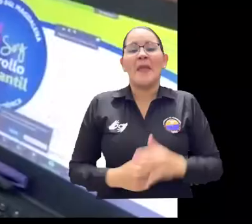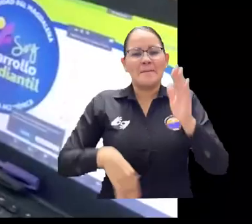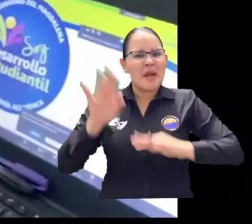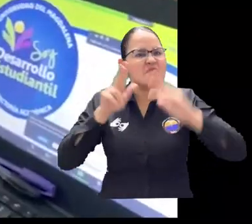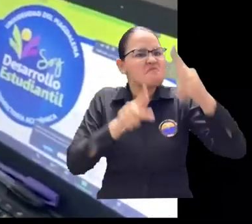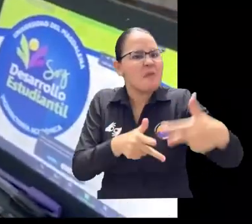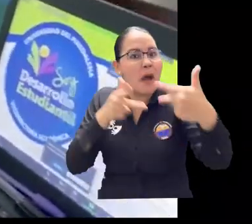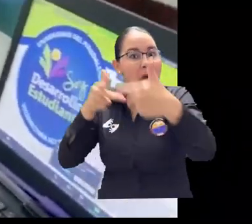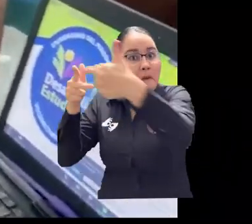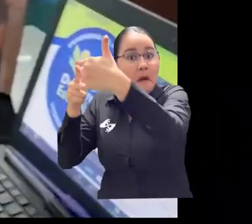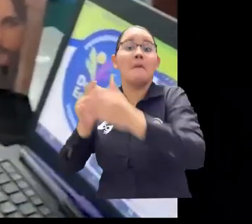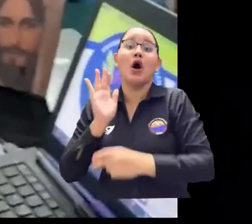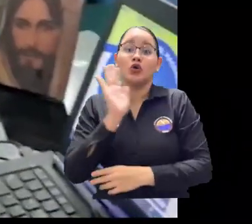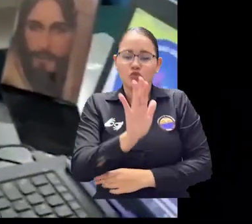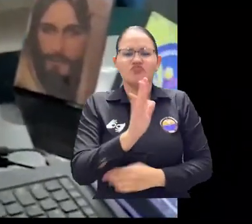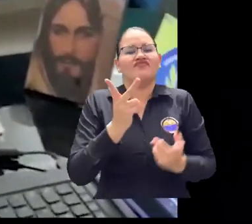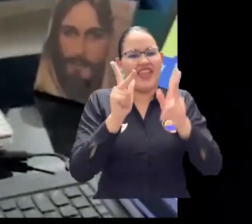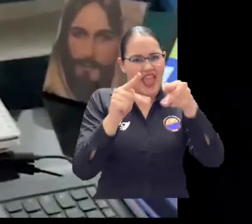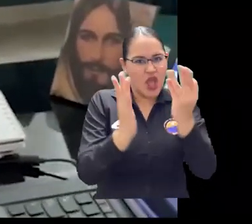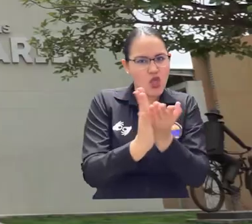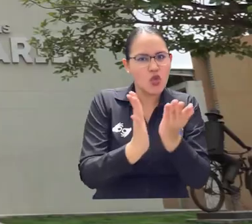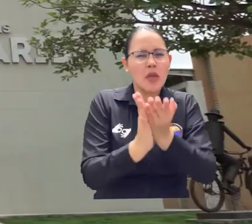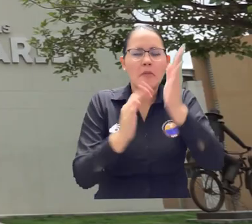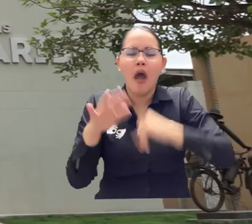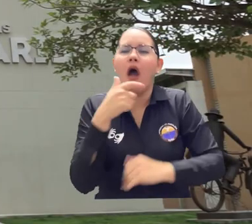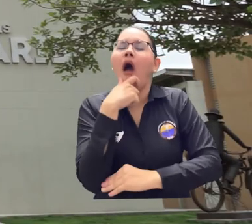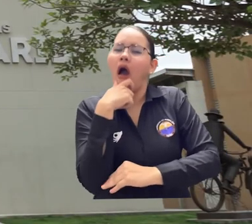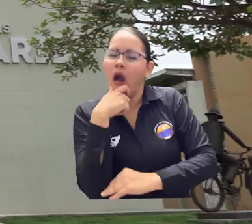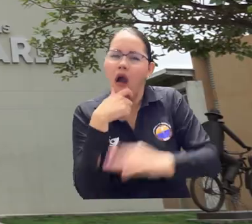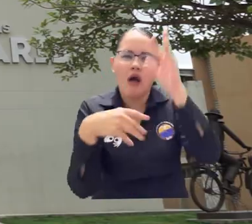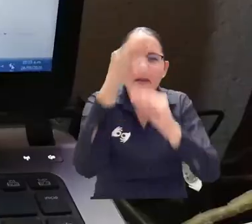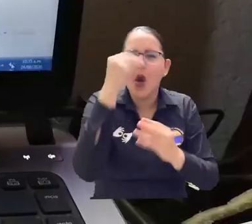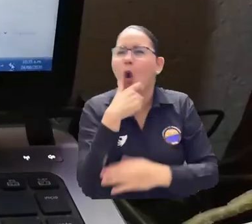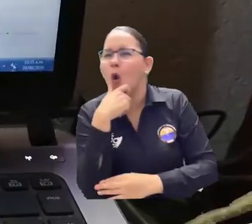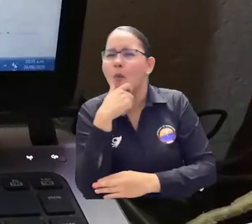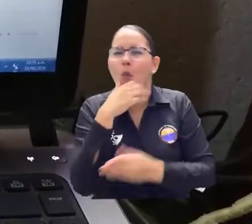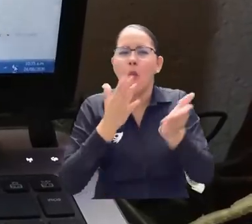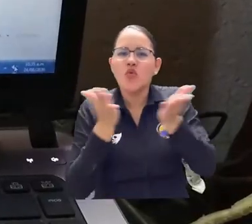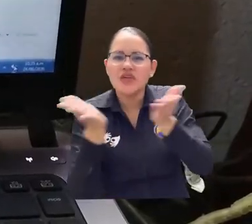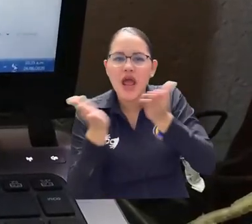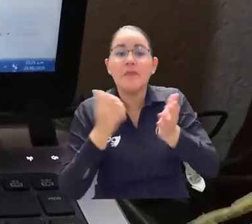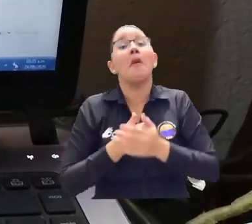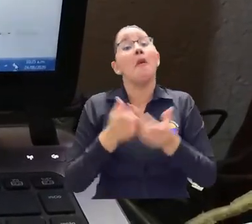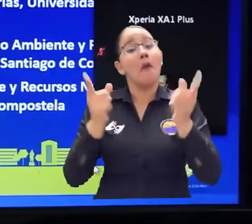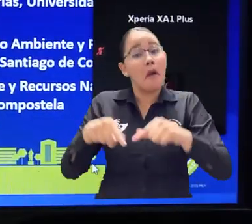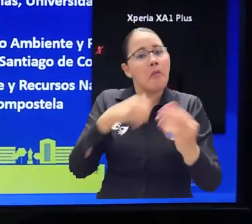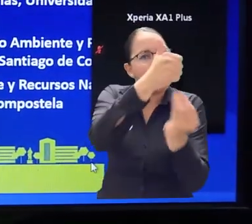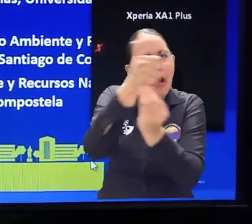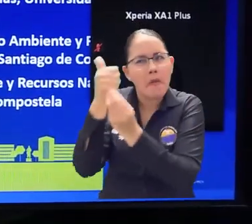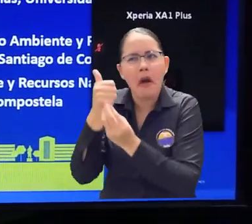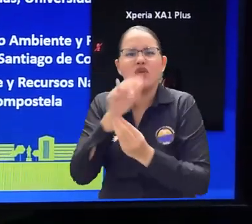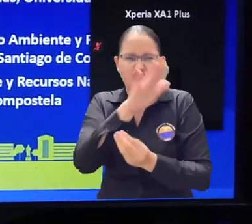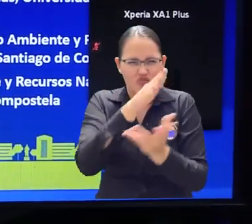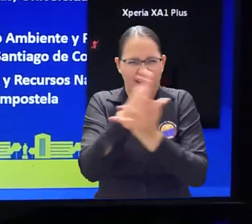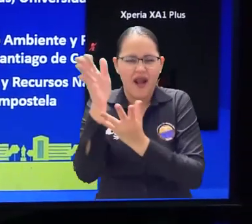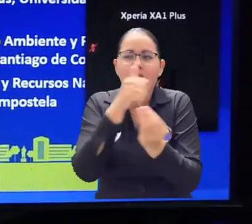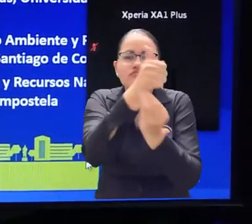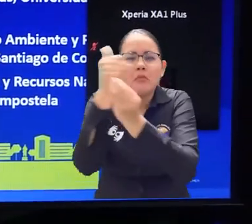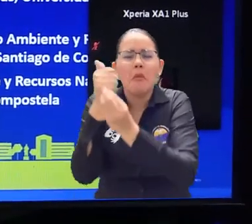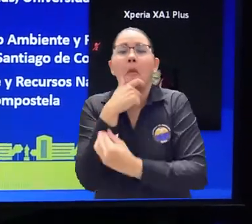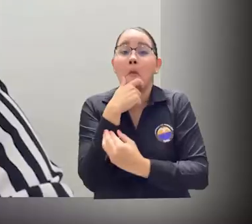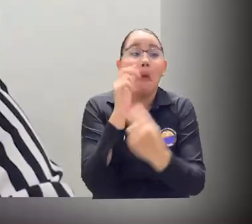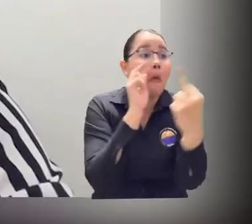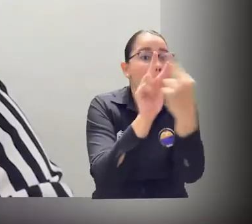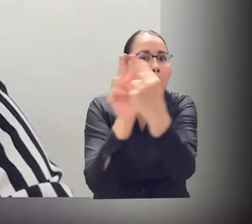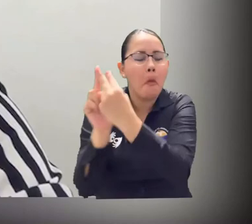la familia Unimagdalena conocieron los servicios con los que cuenta la alma mater, además de relacionarse con los directores de cada programa